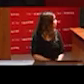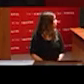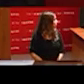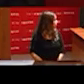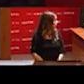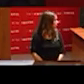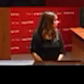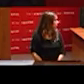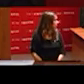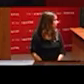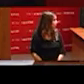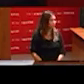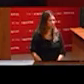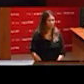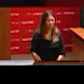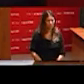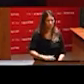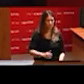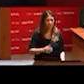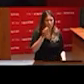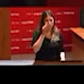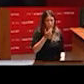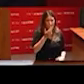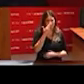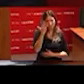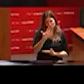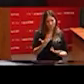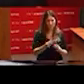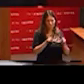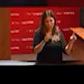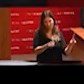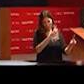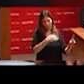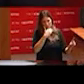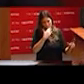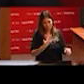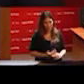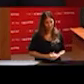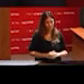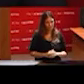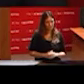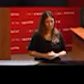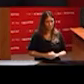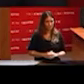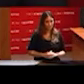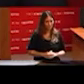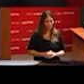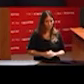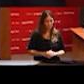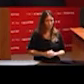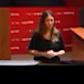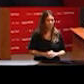el no hay nada interesante detrás pero bueno porque acompaña no fundamentalmente